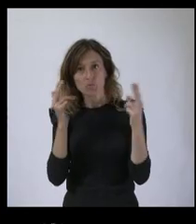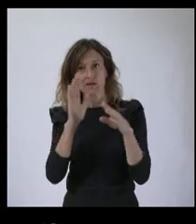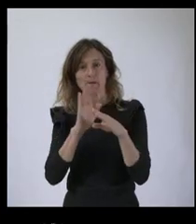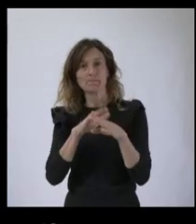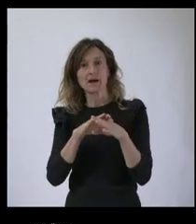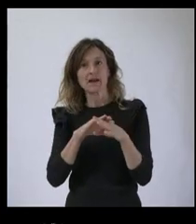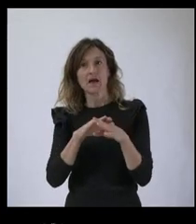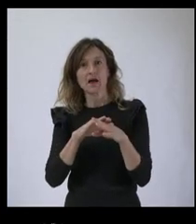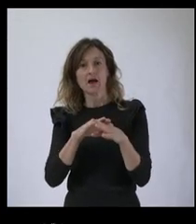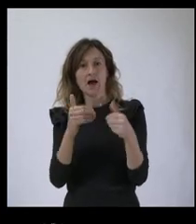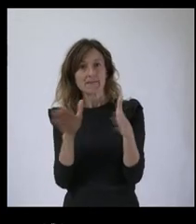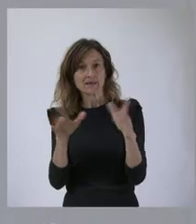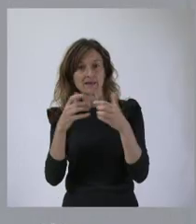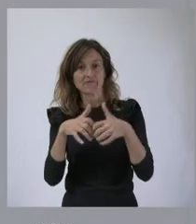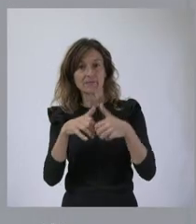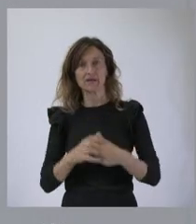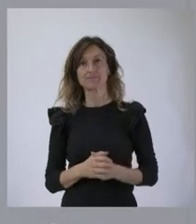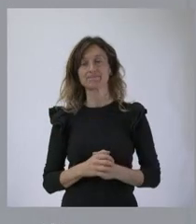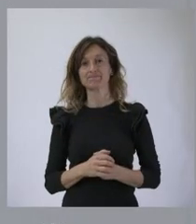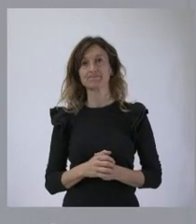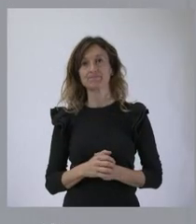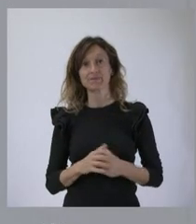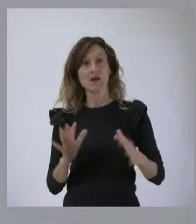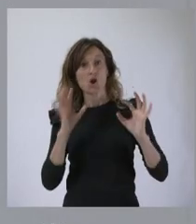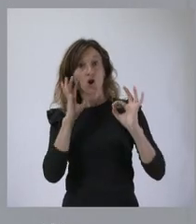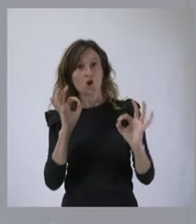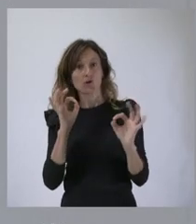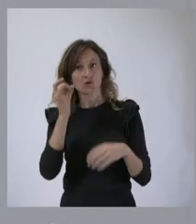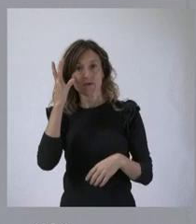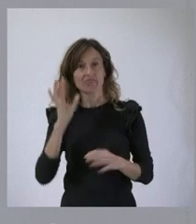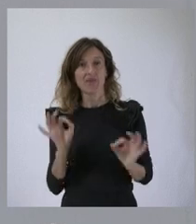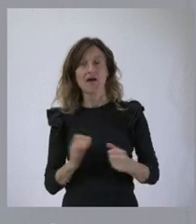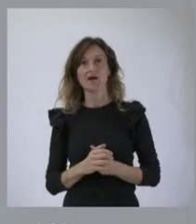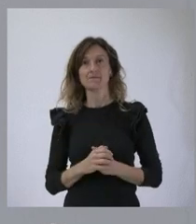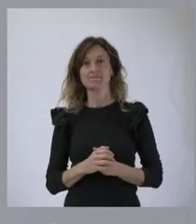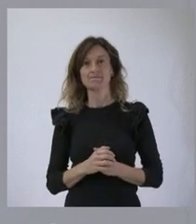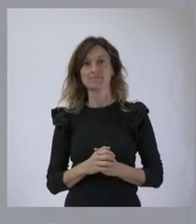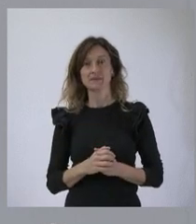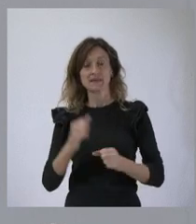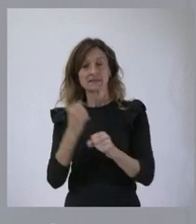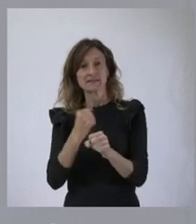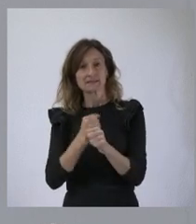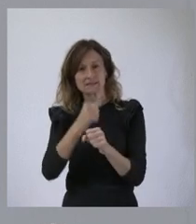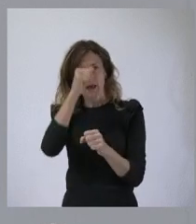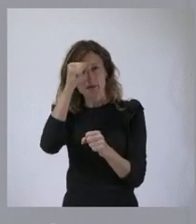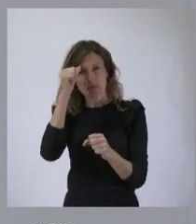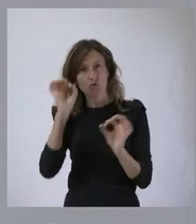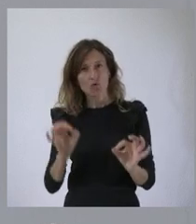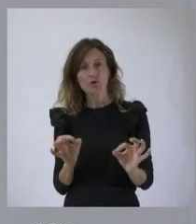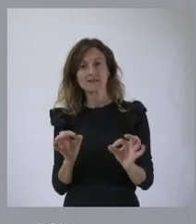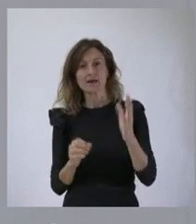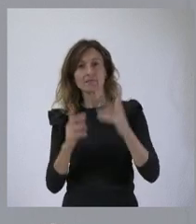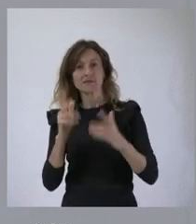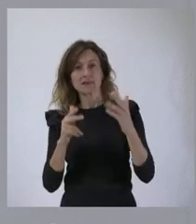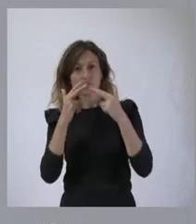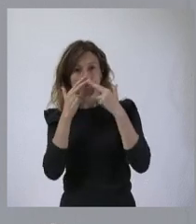partida se mantenga aquí la la fábrica gracias Pues naturalmente Esta es la idea tanto trabajadores como administraciones